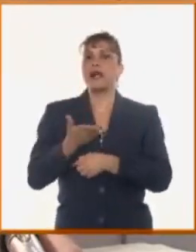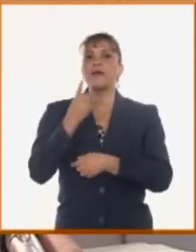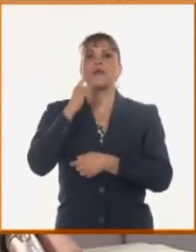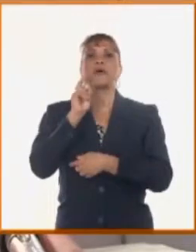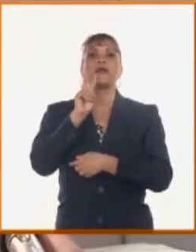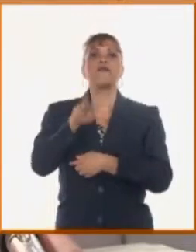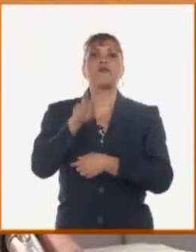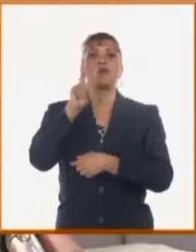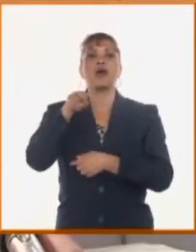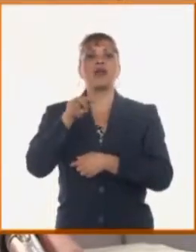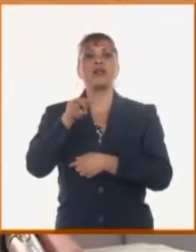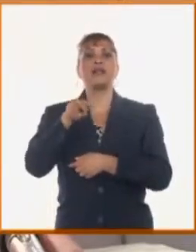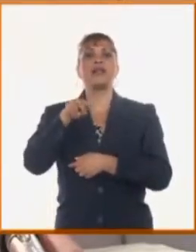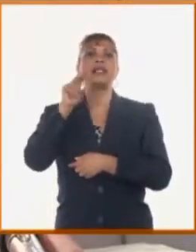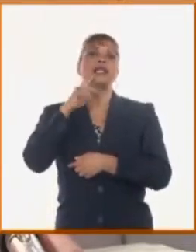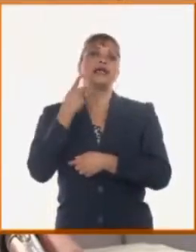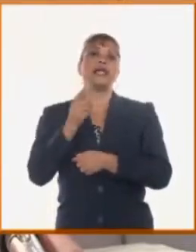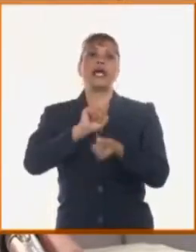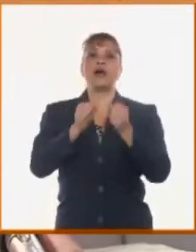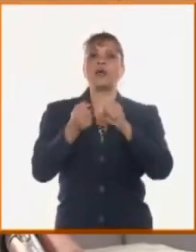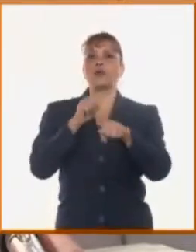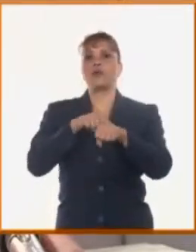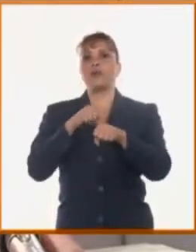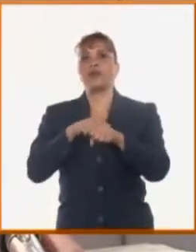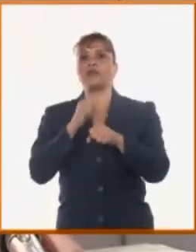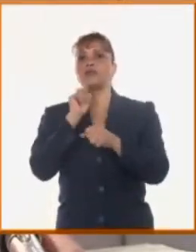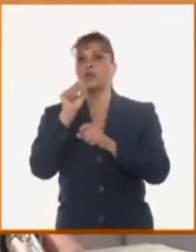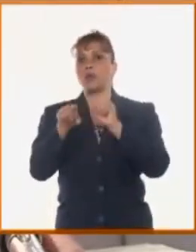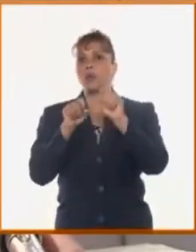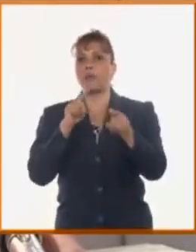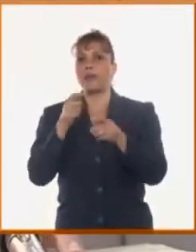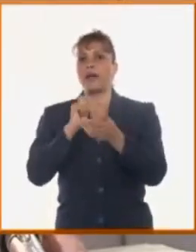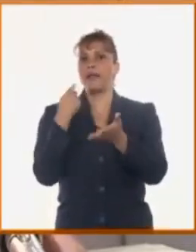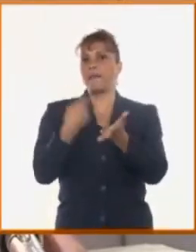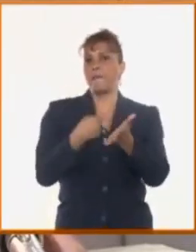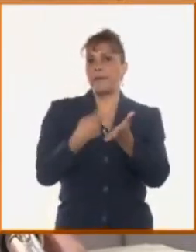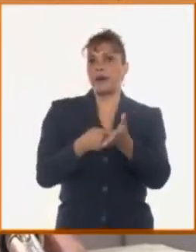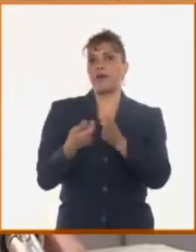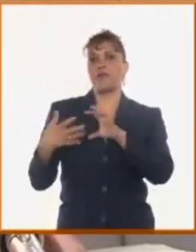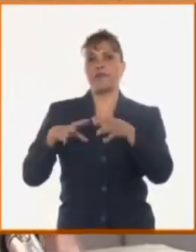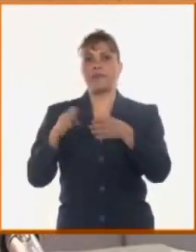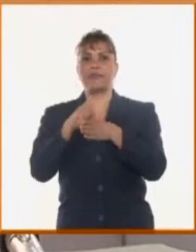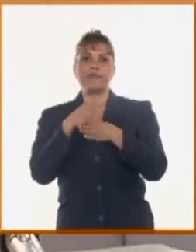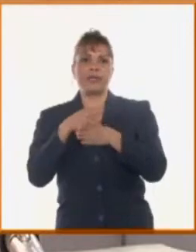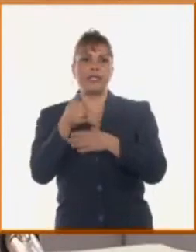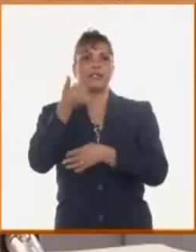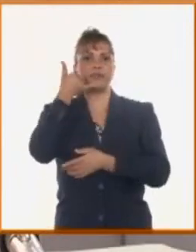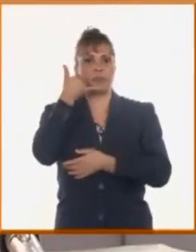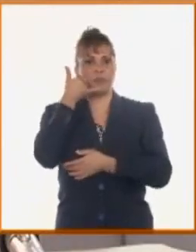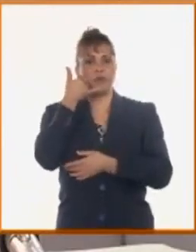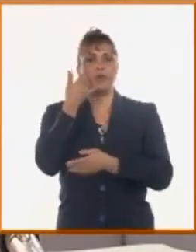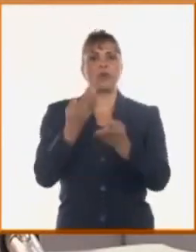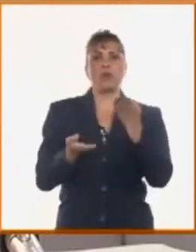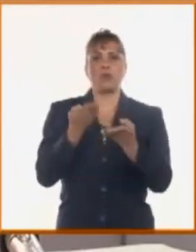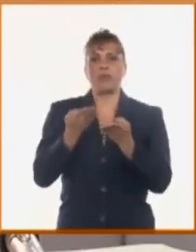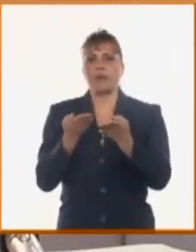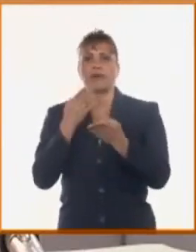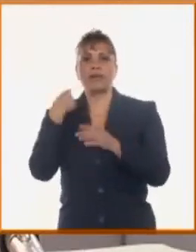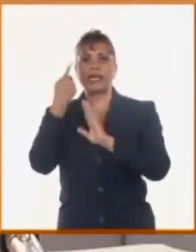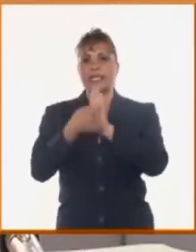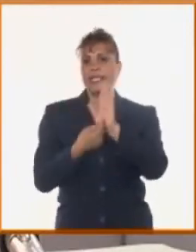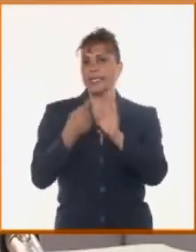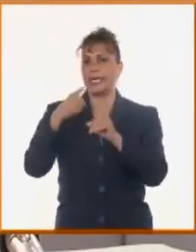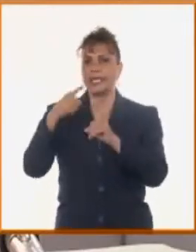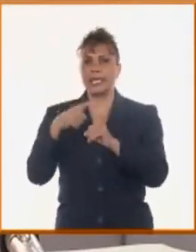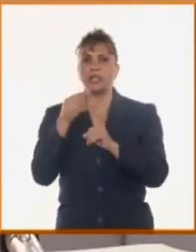plaza, el ahorro de tiempo a la hora de realizar las compras, la facilidad de los clientes para realizar una comparación en características técnicas, es decir, puedes